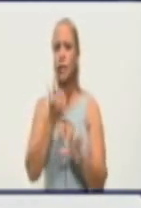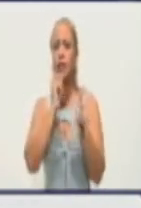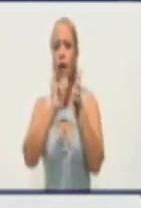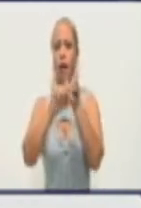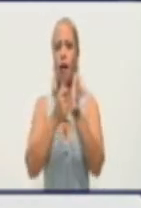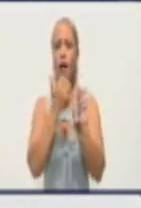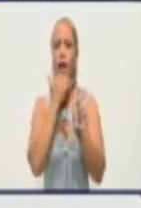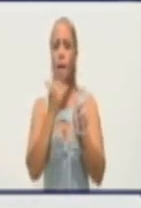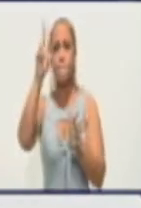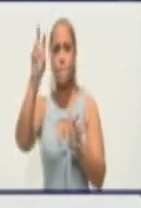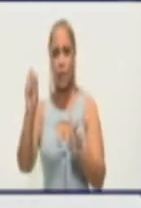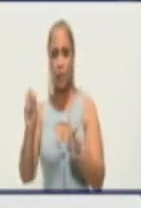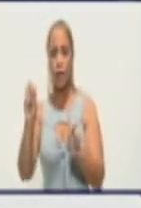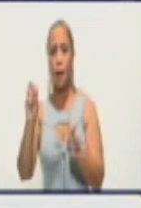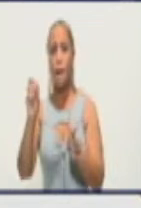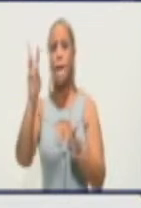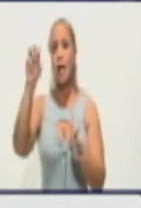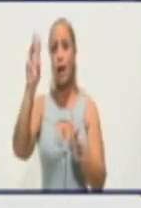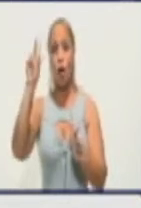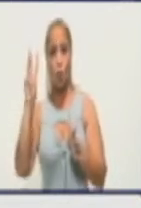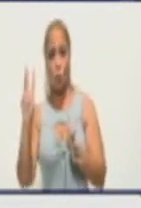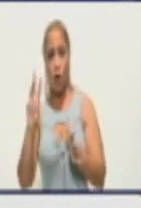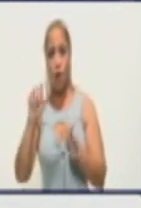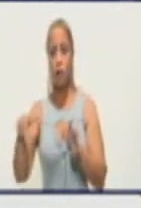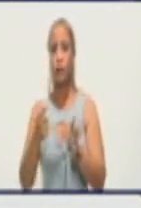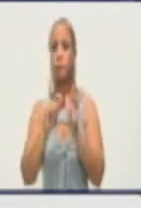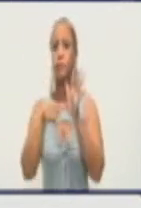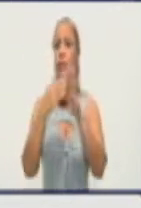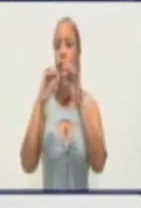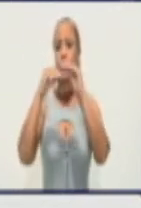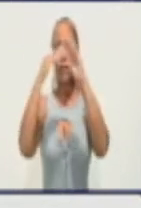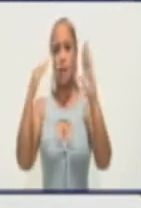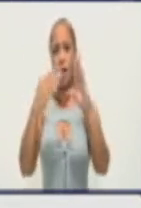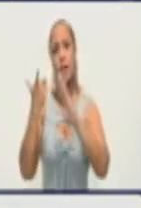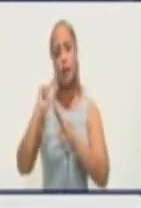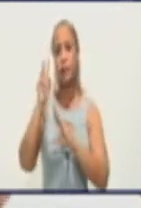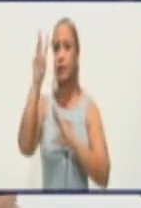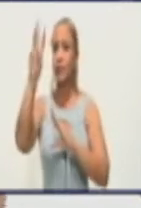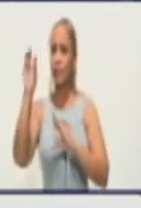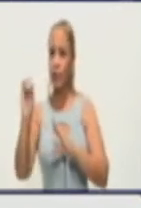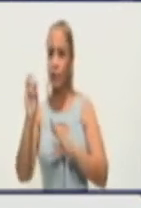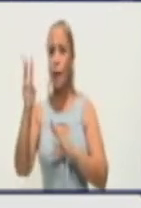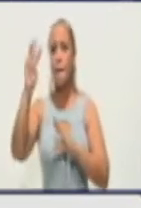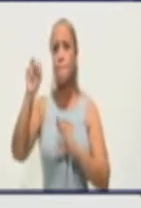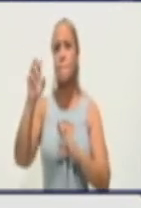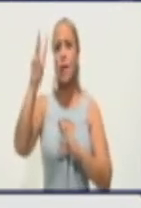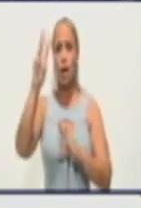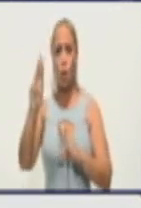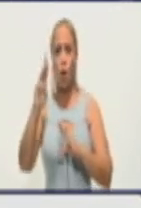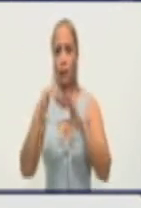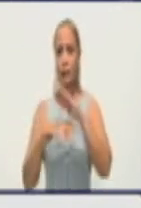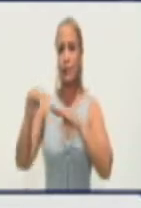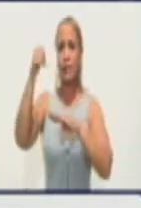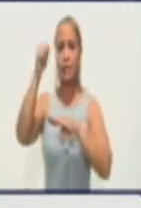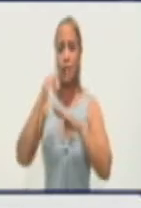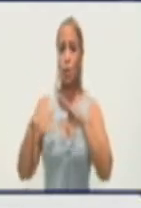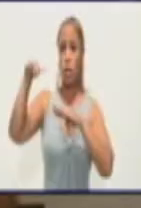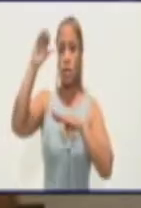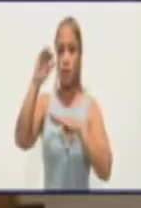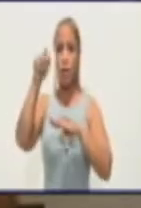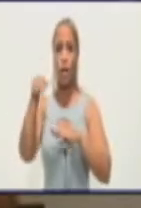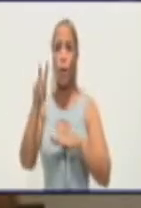mega one el pico del día y ayer es afectar un 30 me agua o sea prácticamente el viernes por encima y los 25 que teníamos